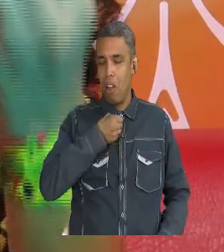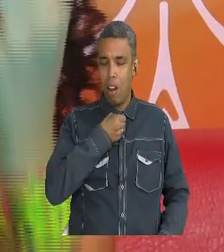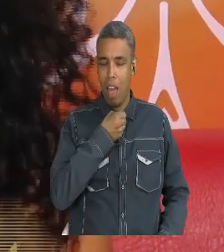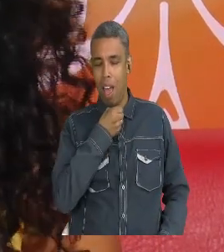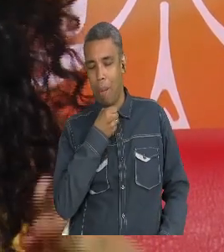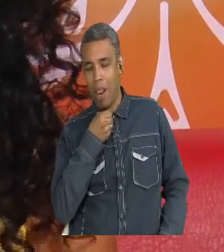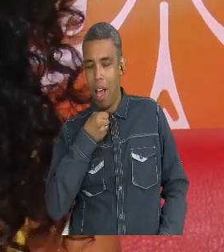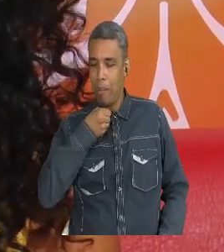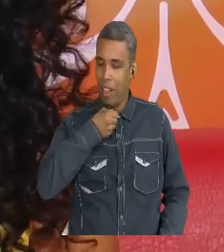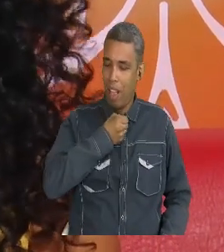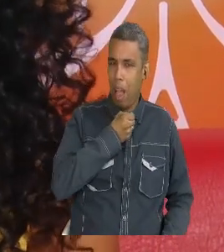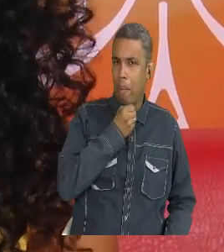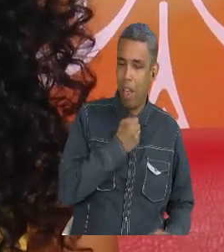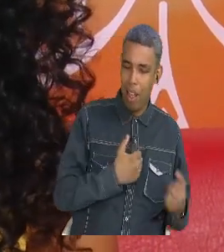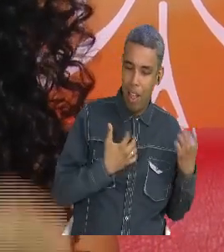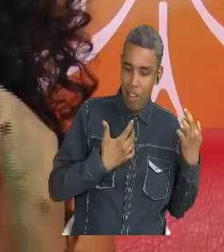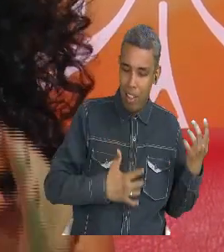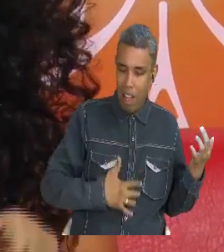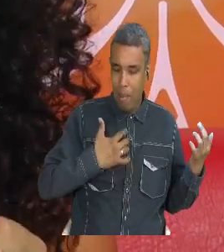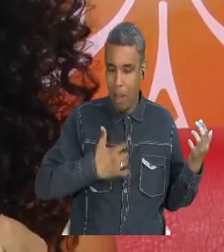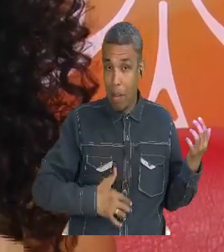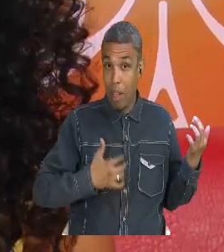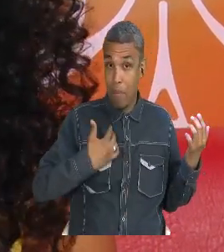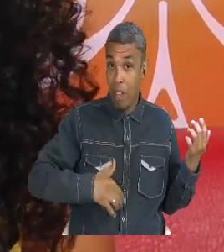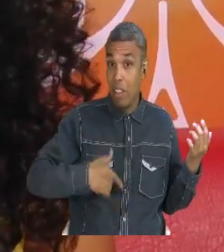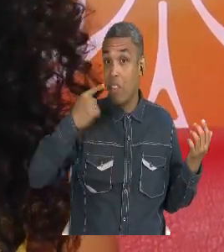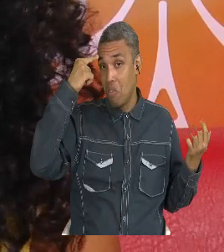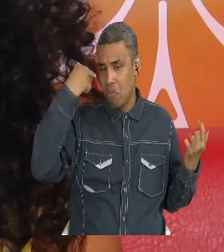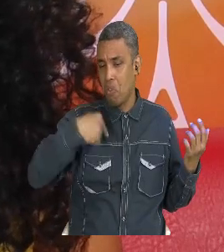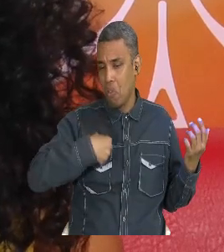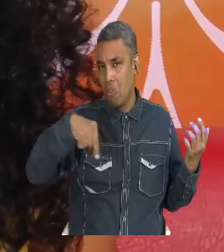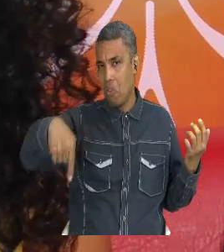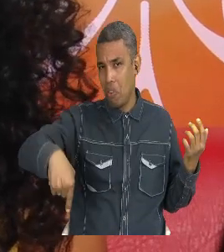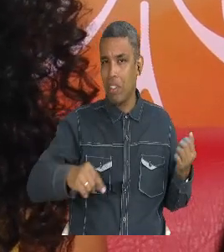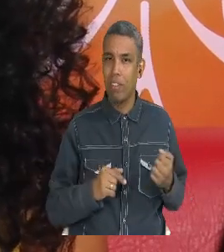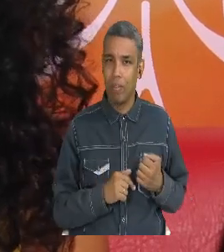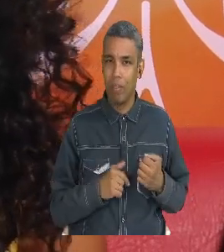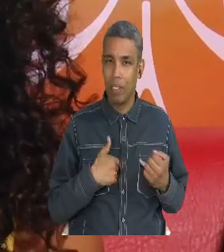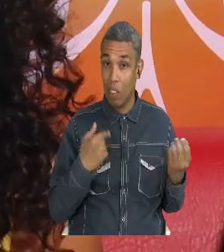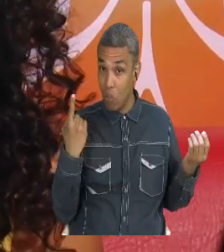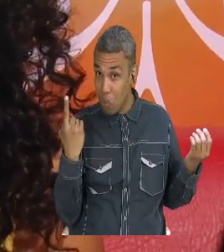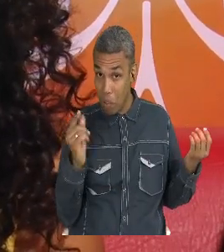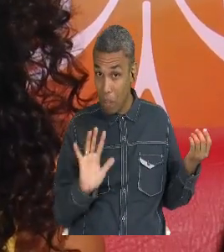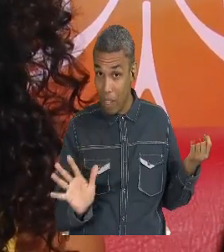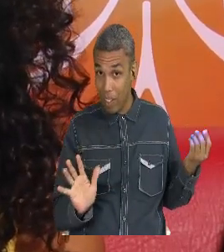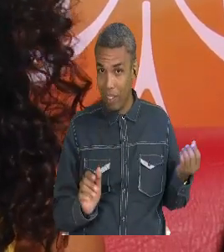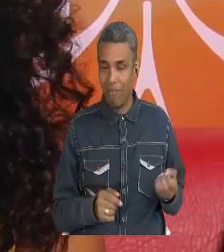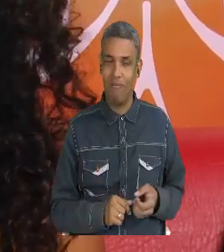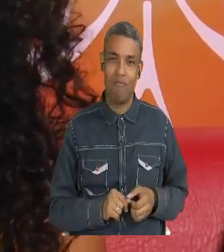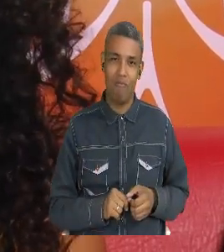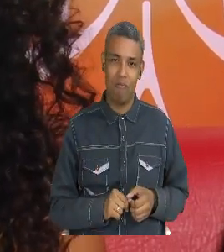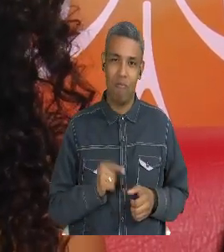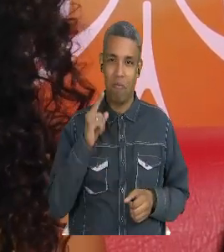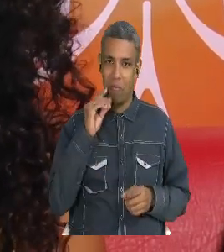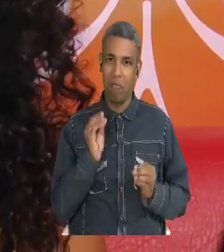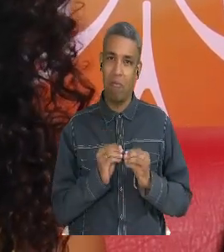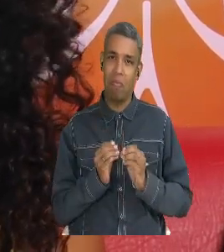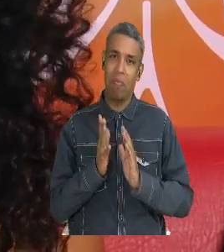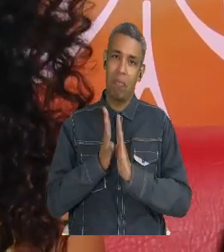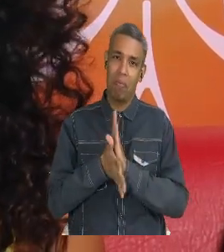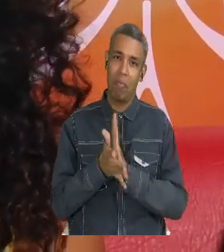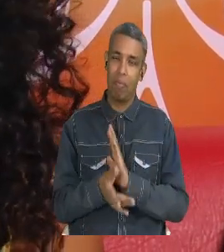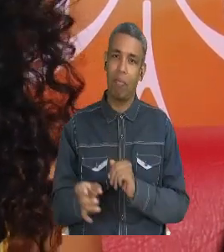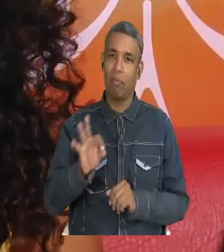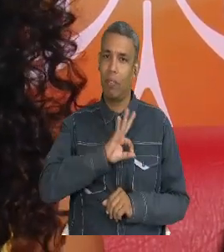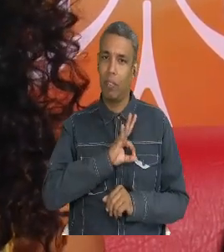escuchado, invitados todos hoy a la cervecería para que me escuchen cantar. Pero también les traigo otra noticia, y es que el sábado tendremos a